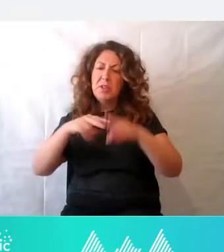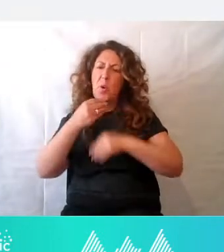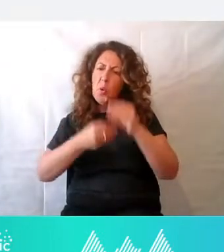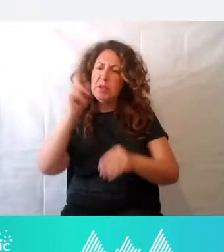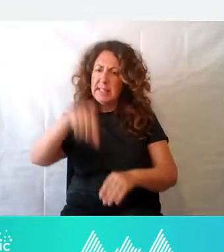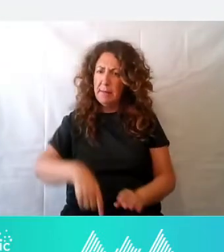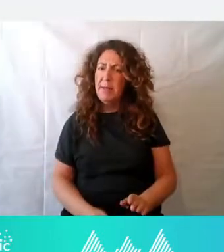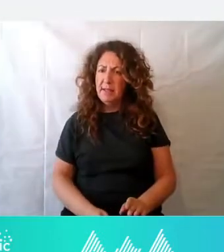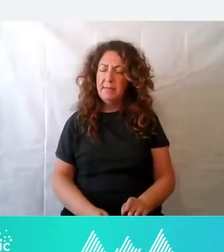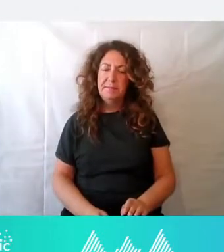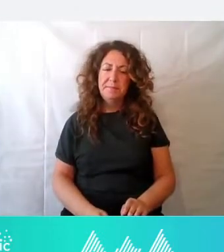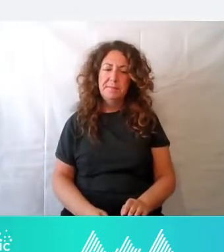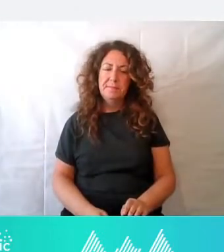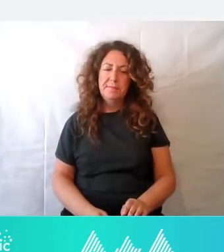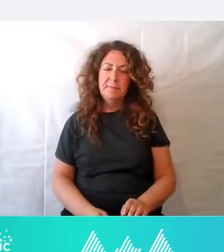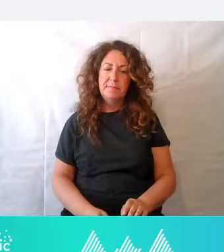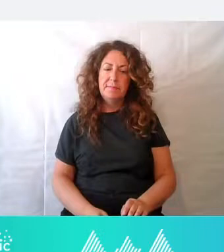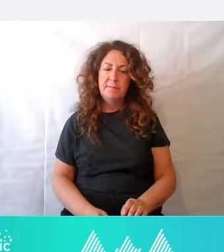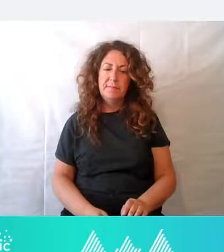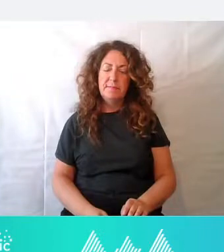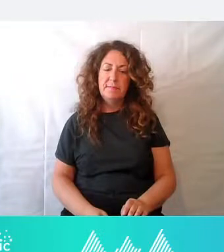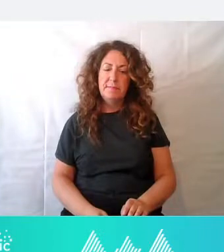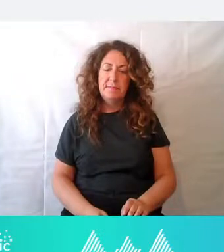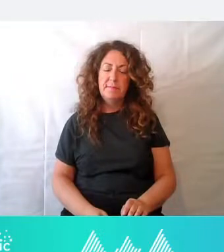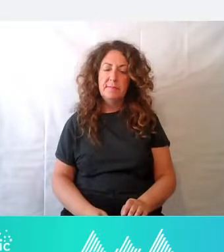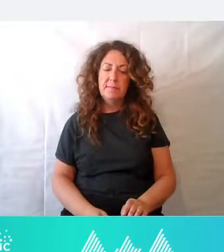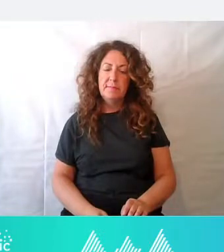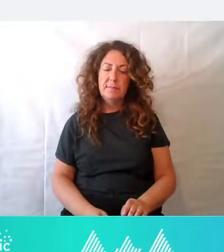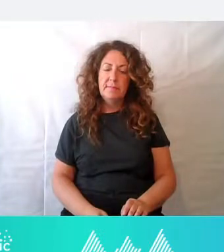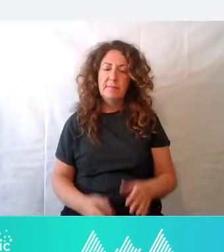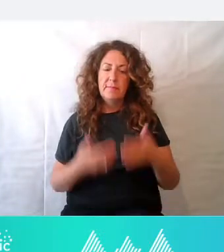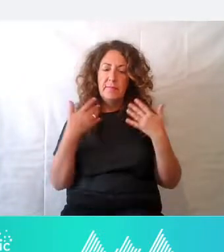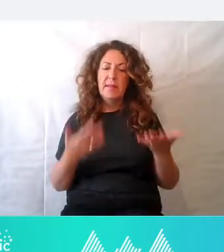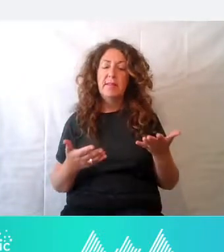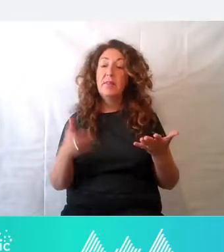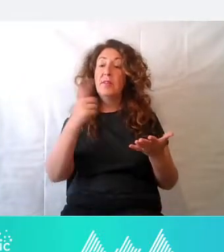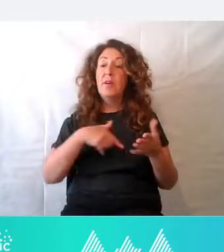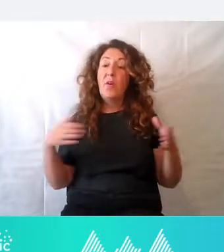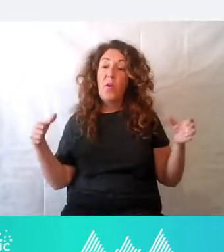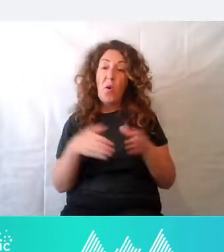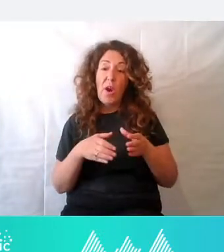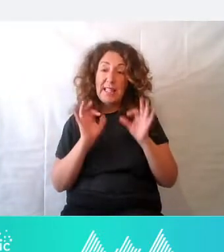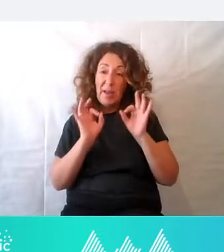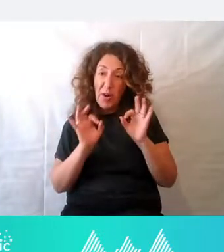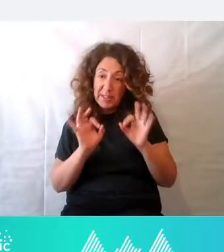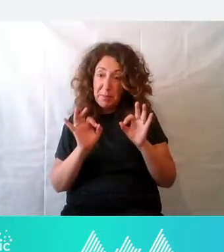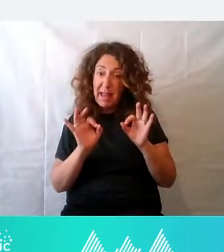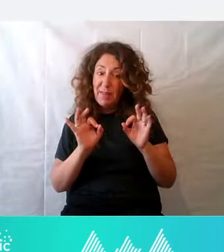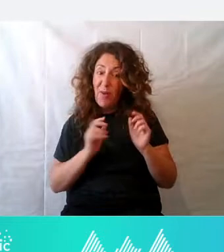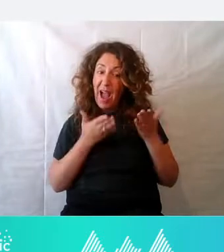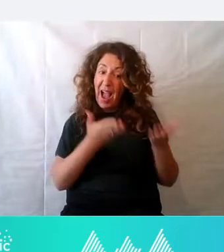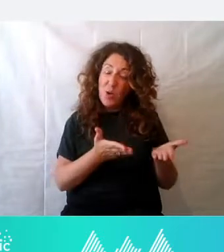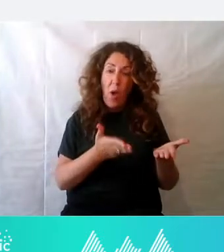hacer esas rutas con lo cual a partir de un desarrollo pensado para un colectivo específico estamos consiguiendo beneficiar a todo el